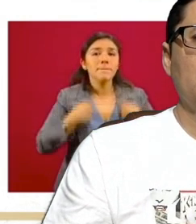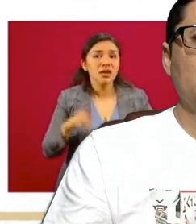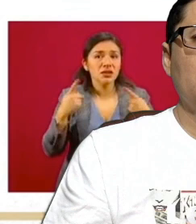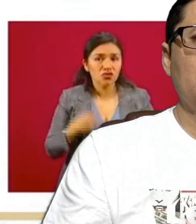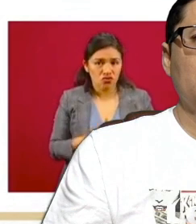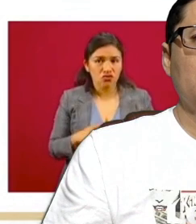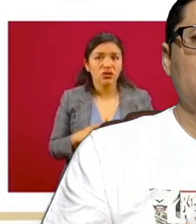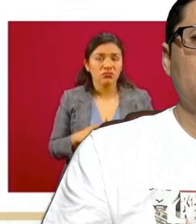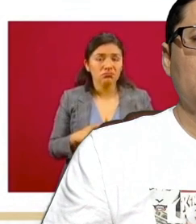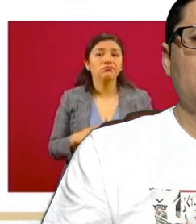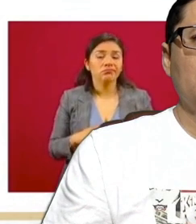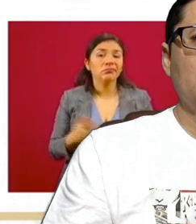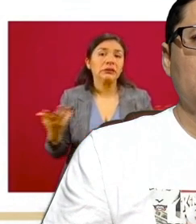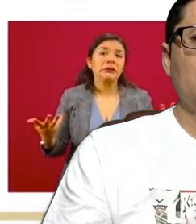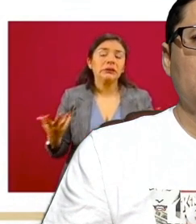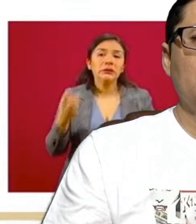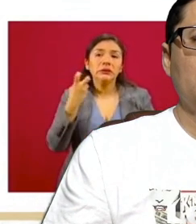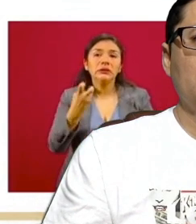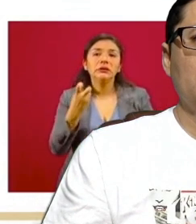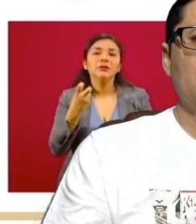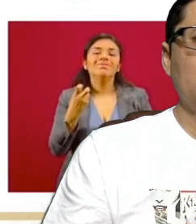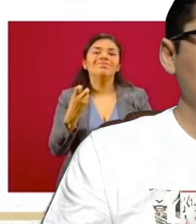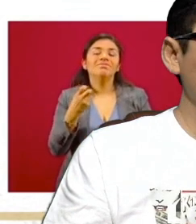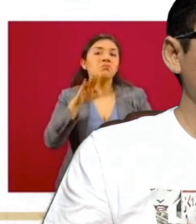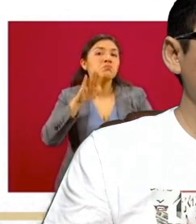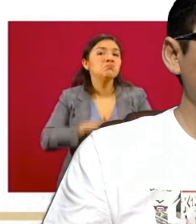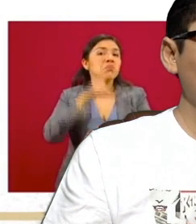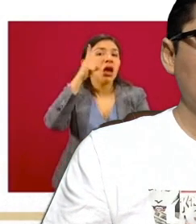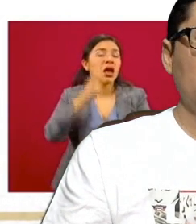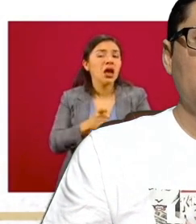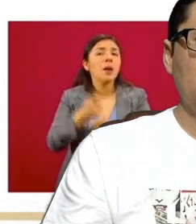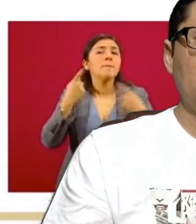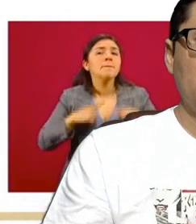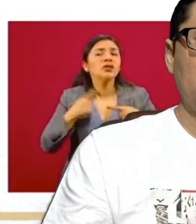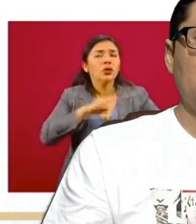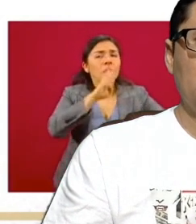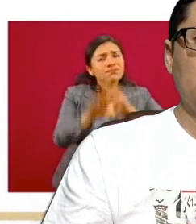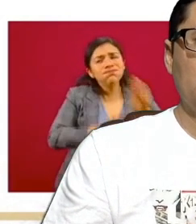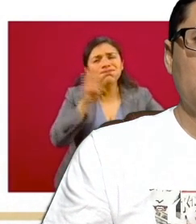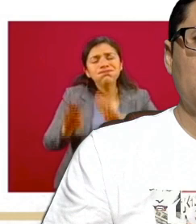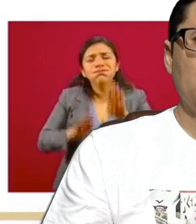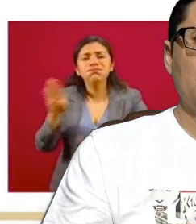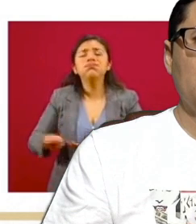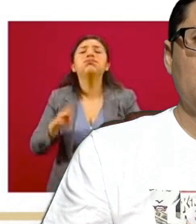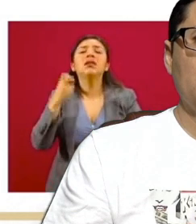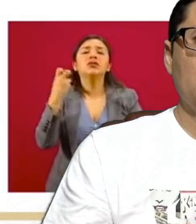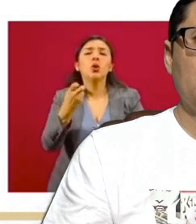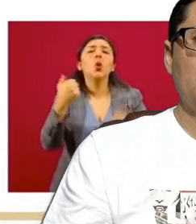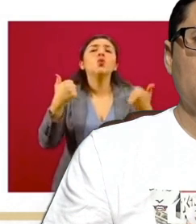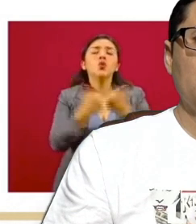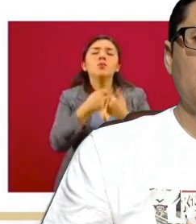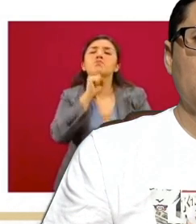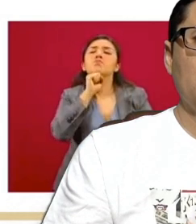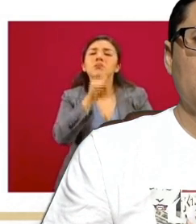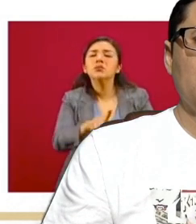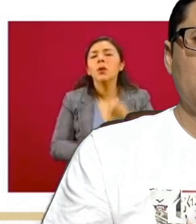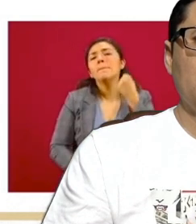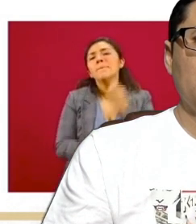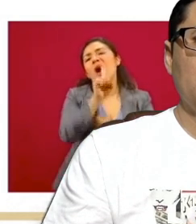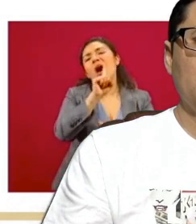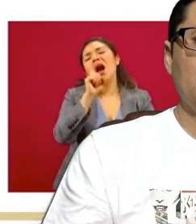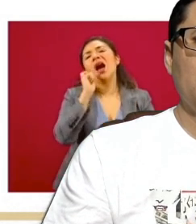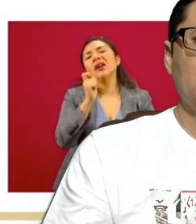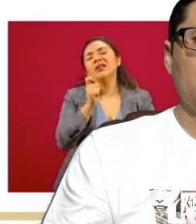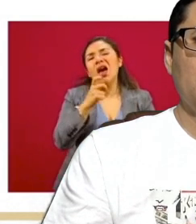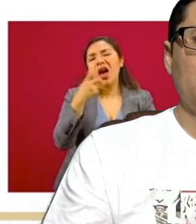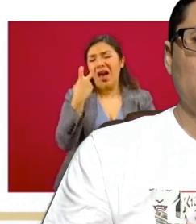37,409 personas, que es en su mayoría personas que han fallecido directamente por las consecuencias del daño